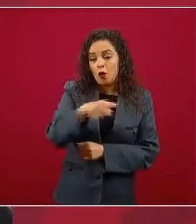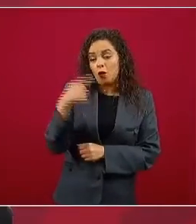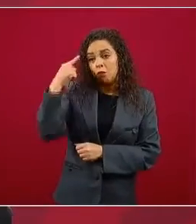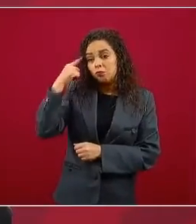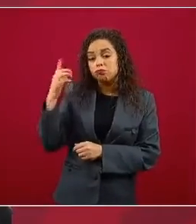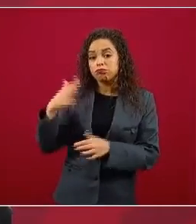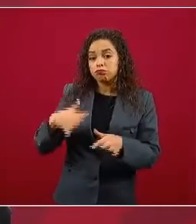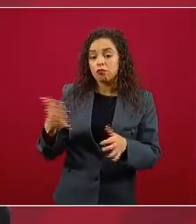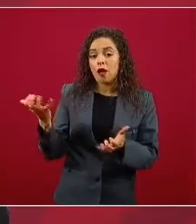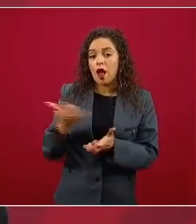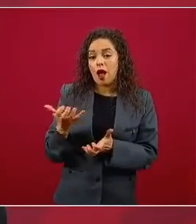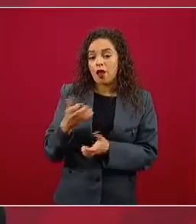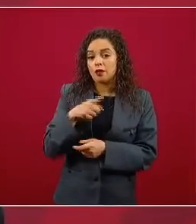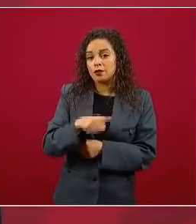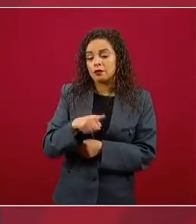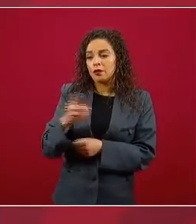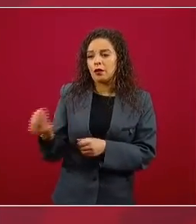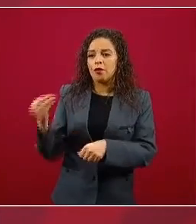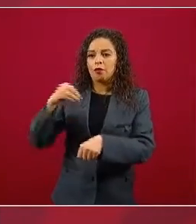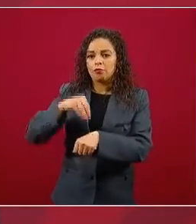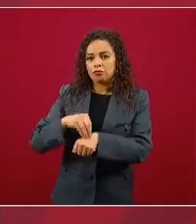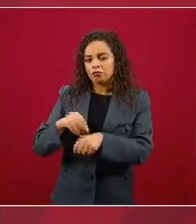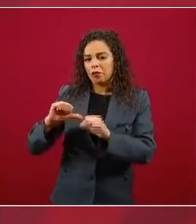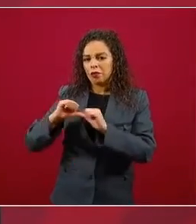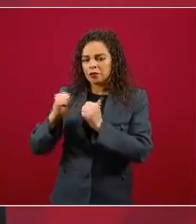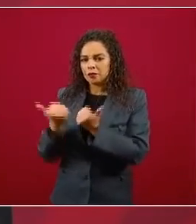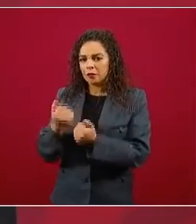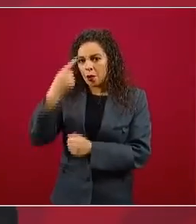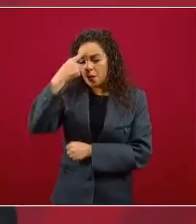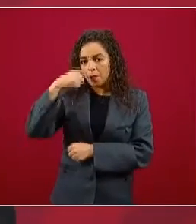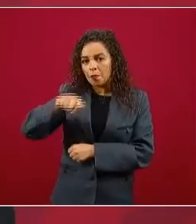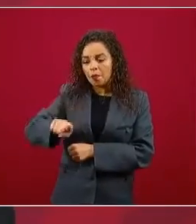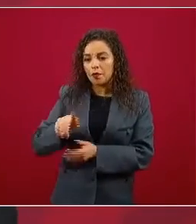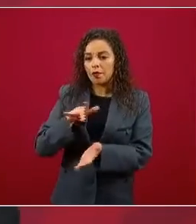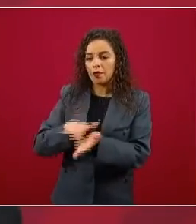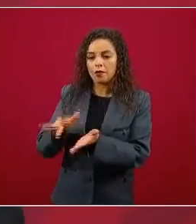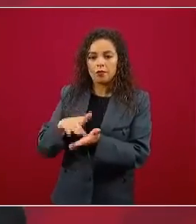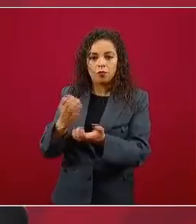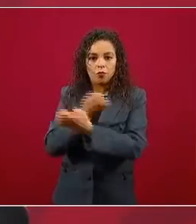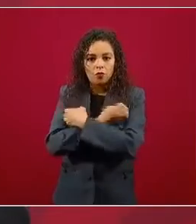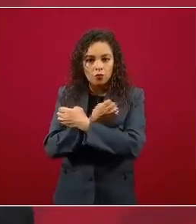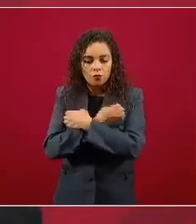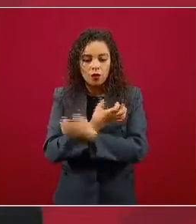para ayudar a pobres, para apoyar en lo educativo, en la salud, eso